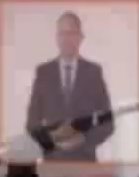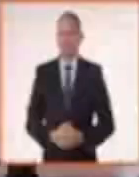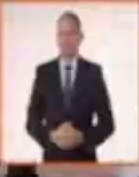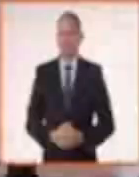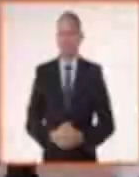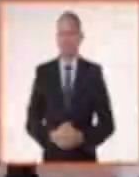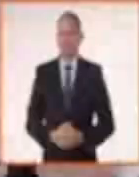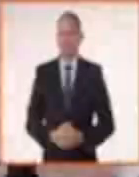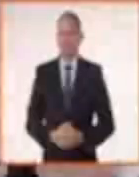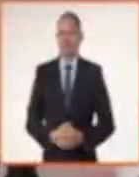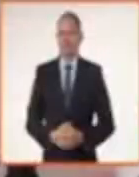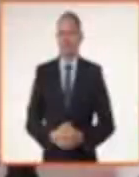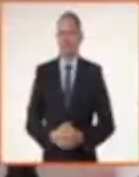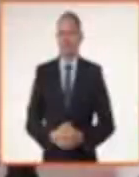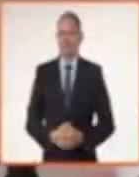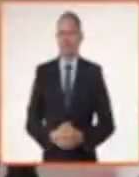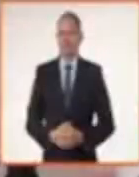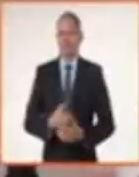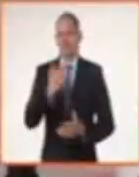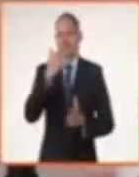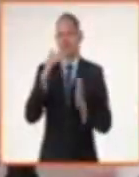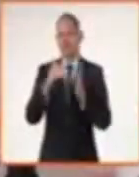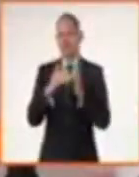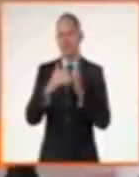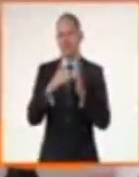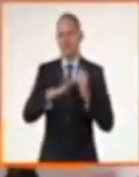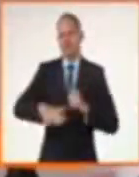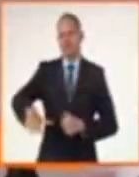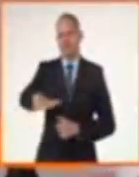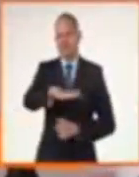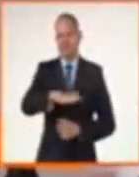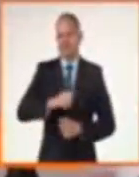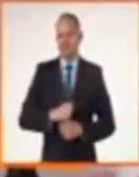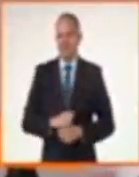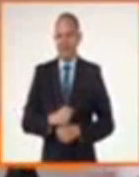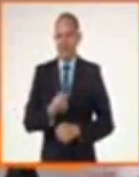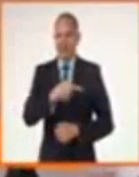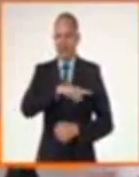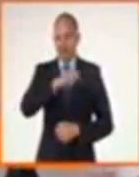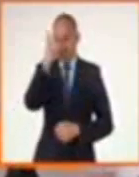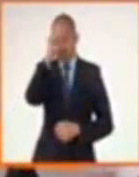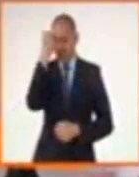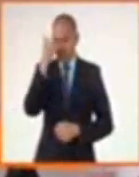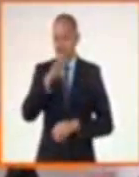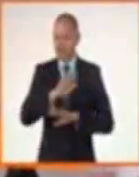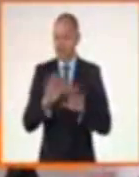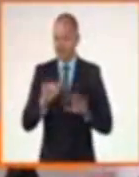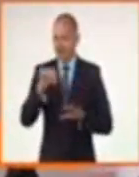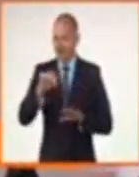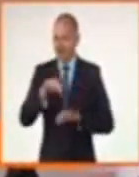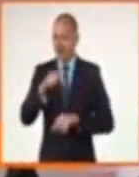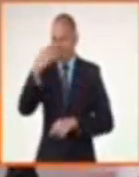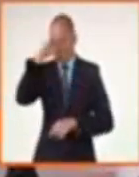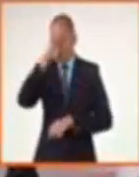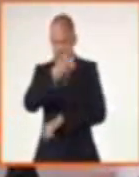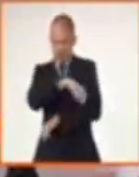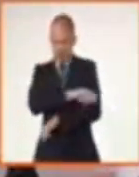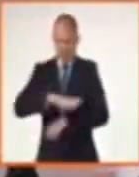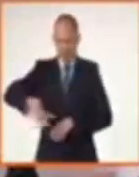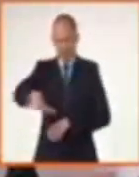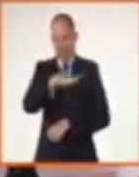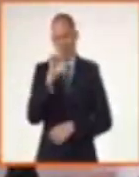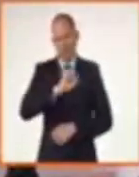Muy buenas tardes, estimados televidentes y radioyentes. Cuba ganó este domingo. Las elecciones nacionales celebradas este 26 de